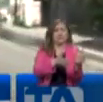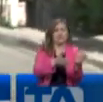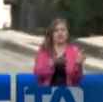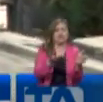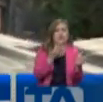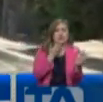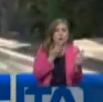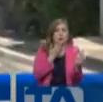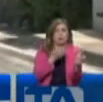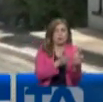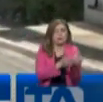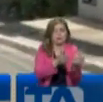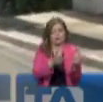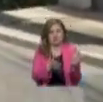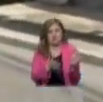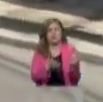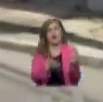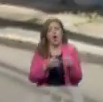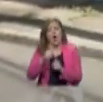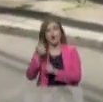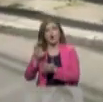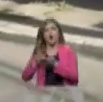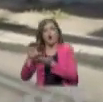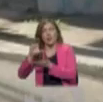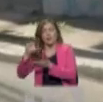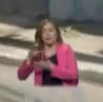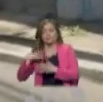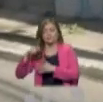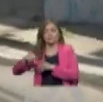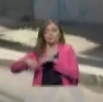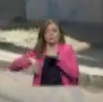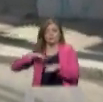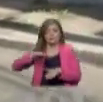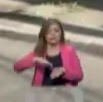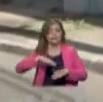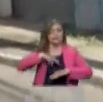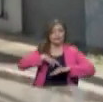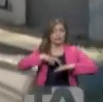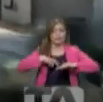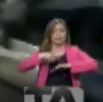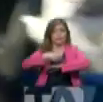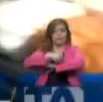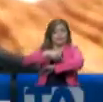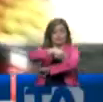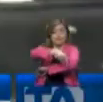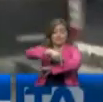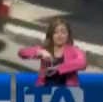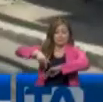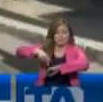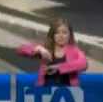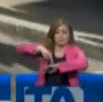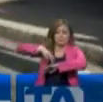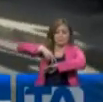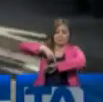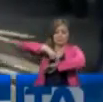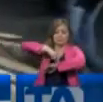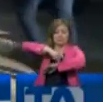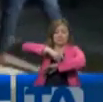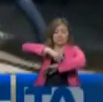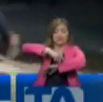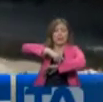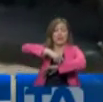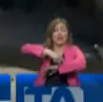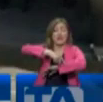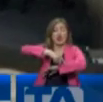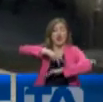estudian en el colegio que queda en la parte de atrás, se les complica al caminar, las personas que vivimos también tenemos ese